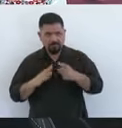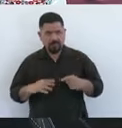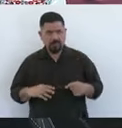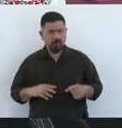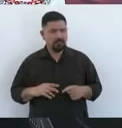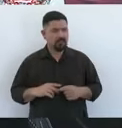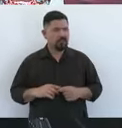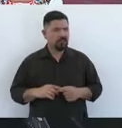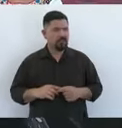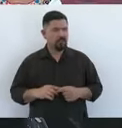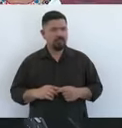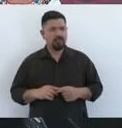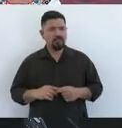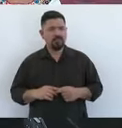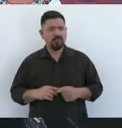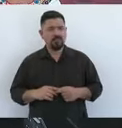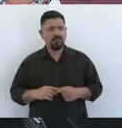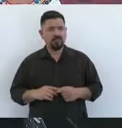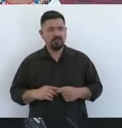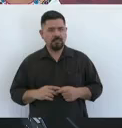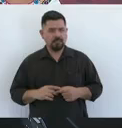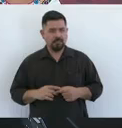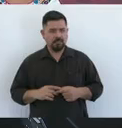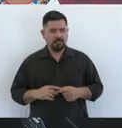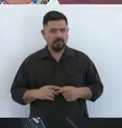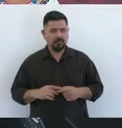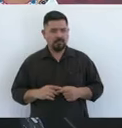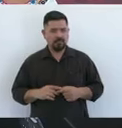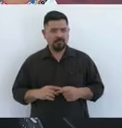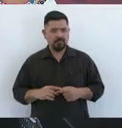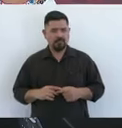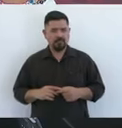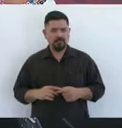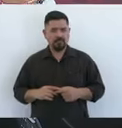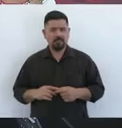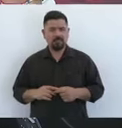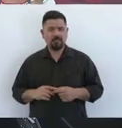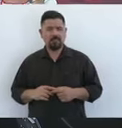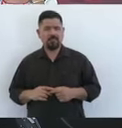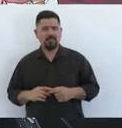¿Quieren? Gracias, ¿bien? Maestro. Rosario, hoy... Y a usted, por supuesto.